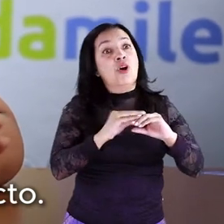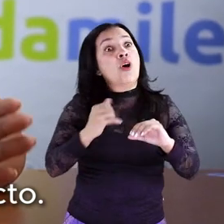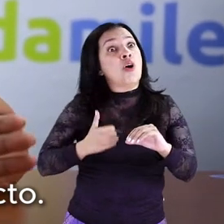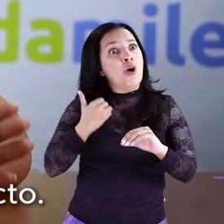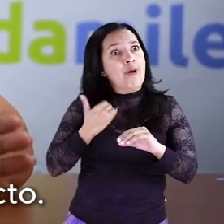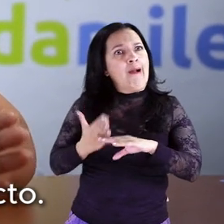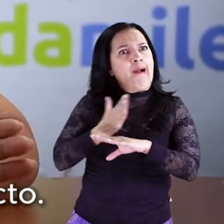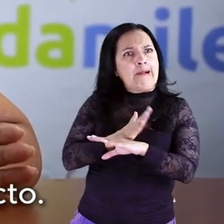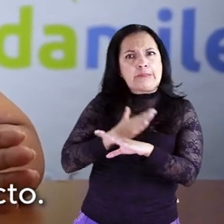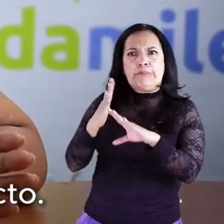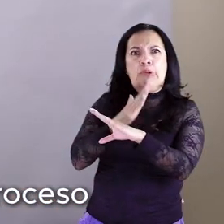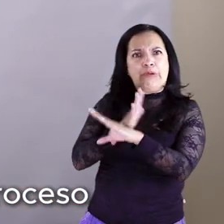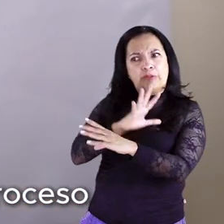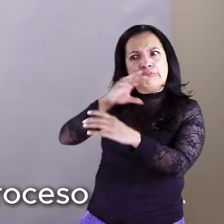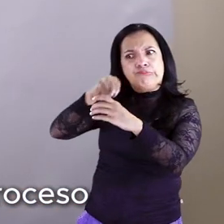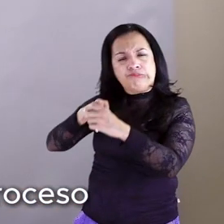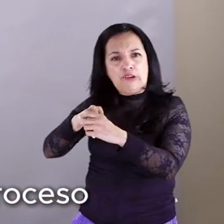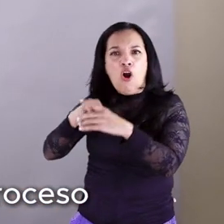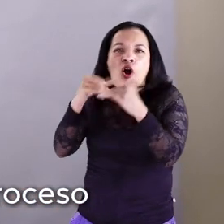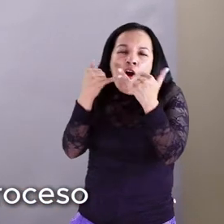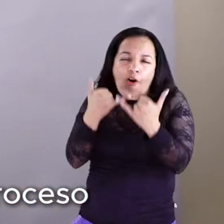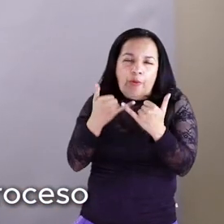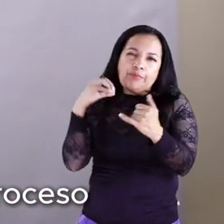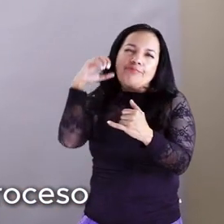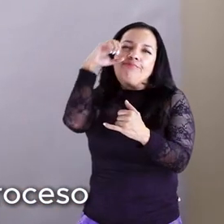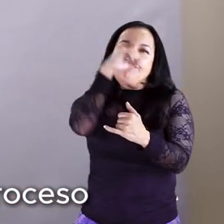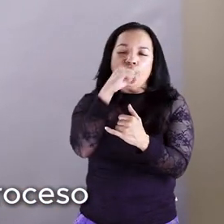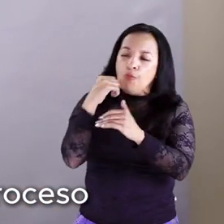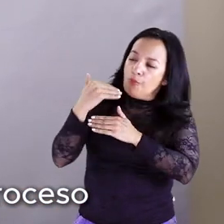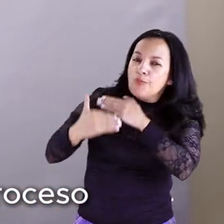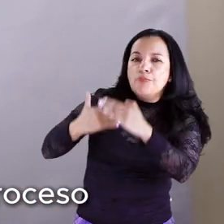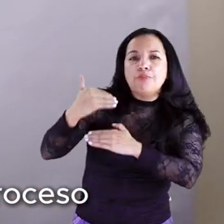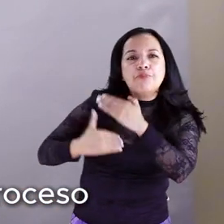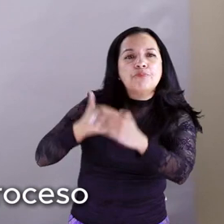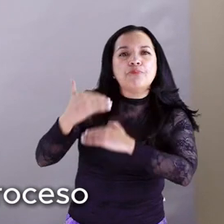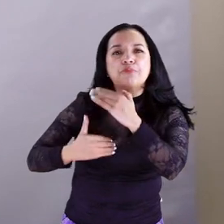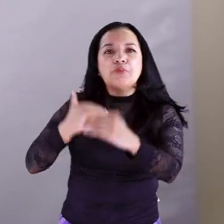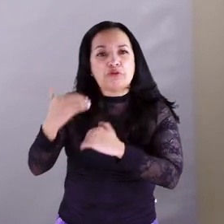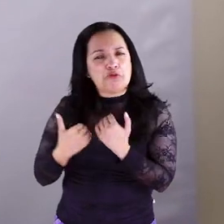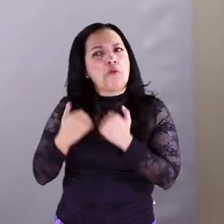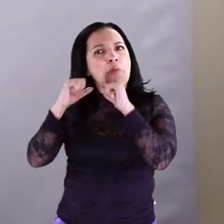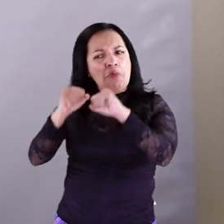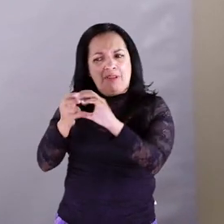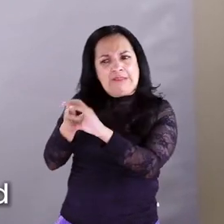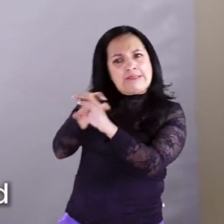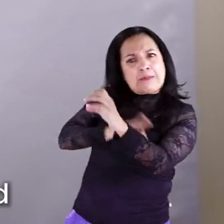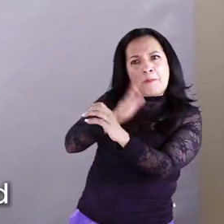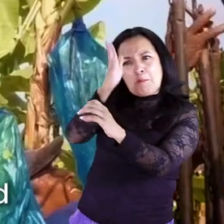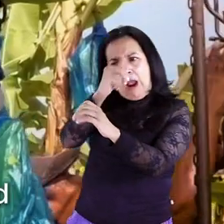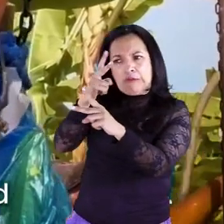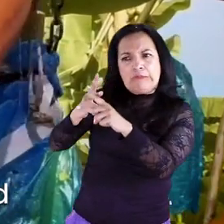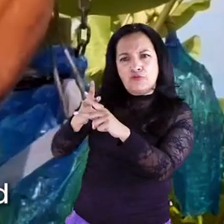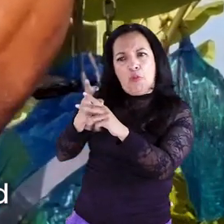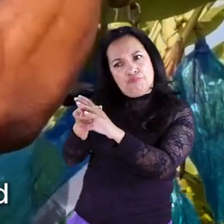que estaban metidos en conflicto. Hoy podemos evidenciar que haciendo este proceso, ellos pueden salir y tener